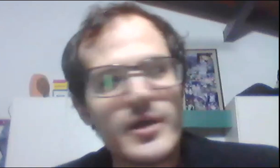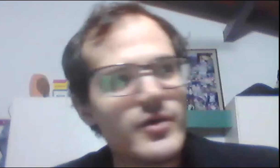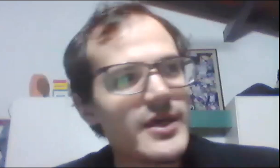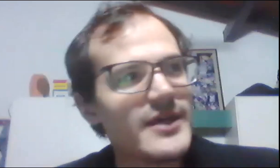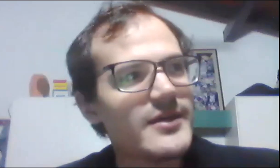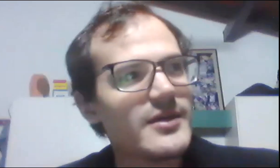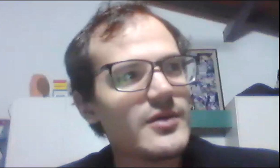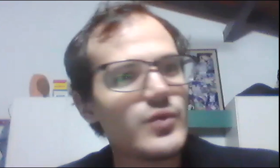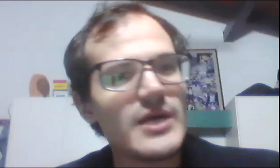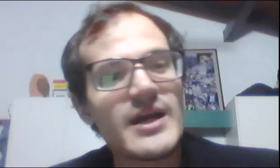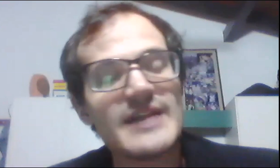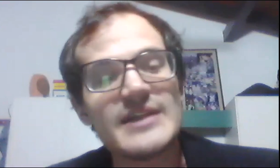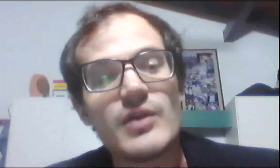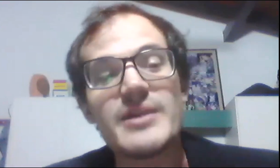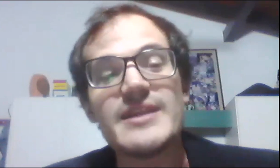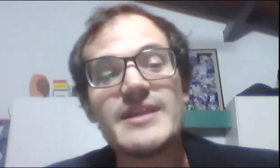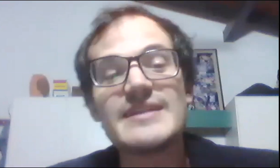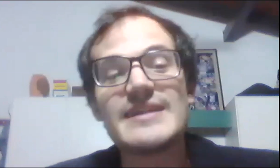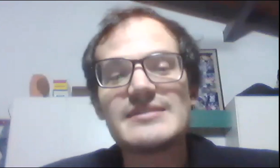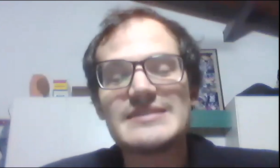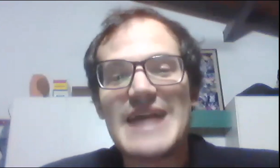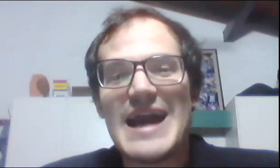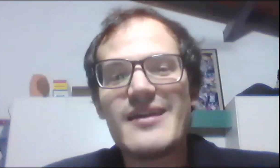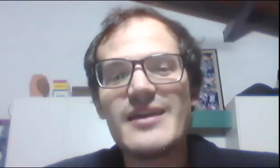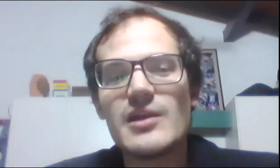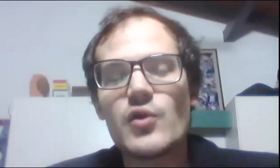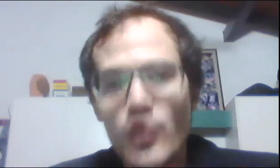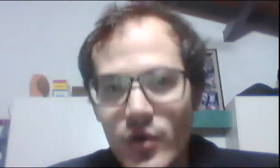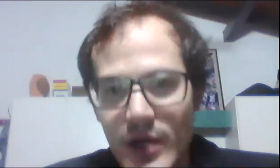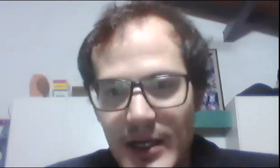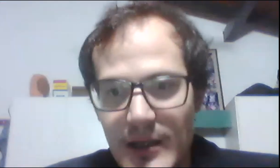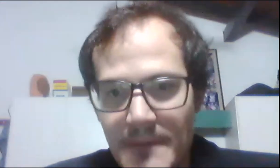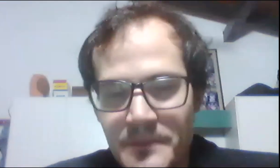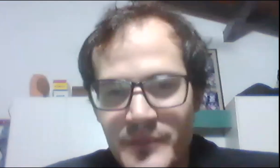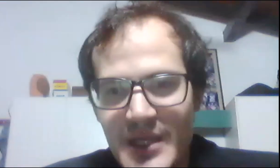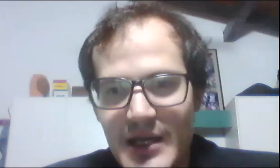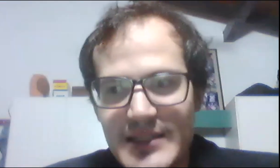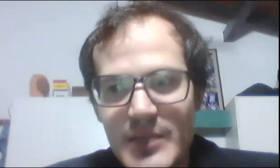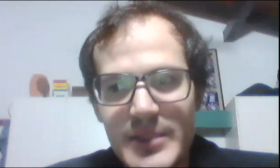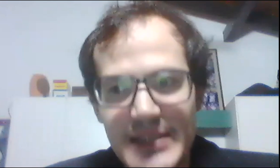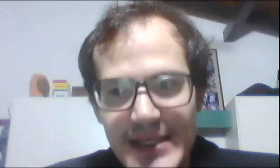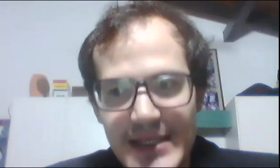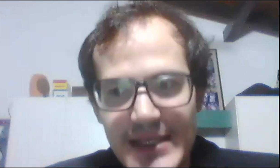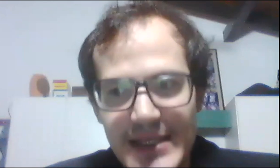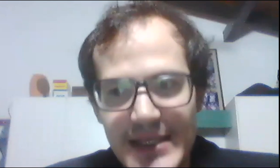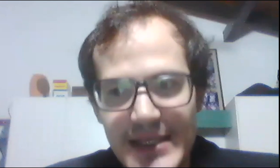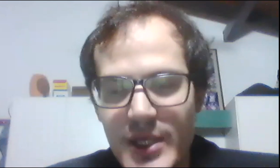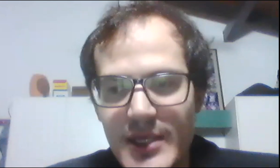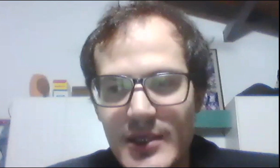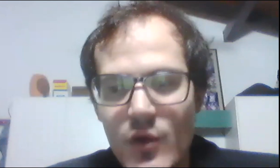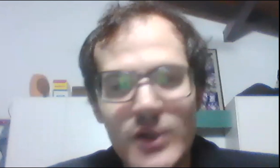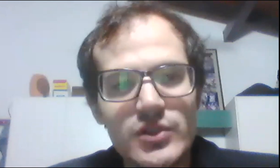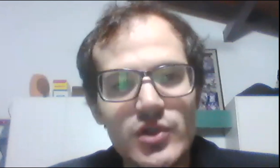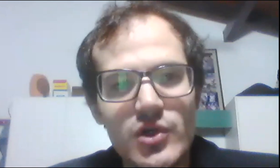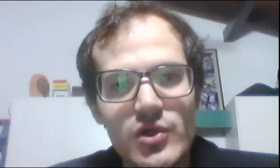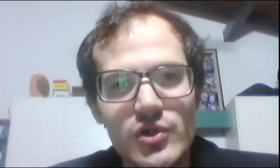Yo creo que una gran deuda pendiente es sacarle el jugo a la independencia,